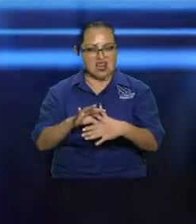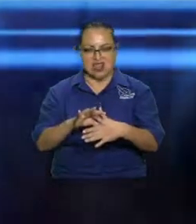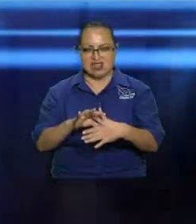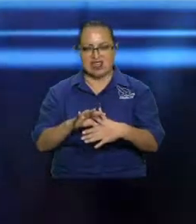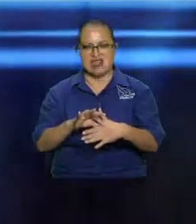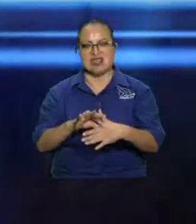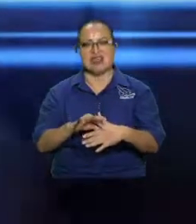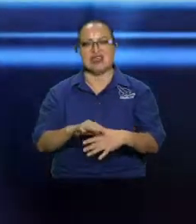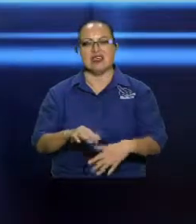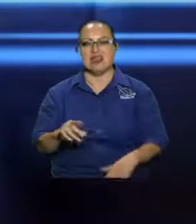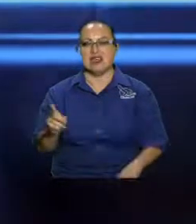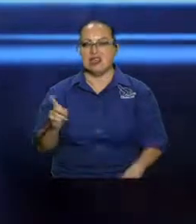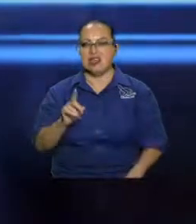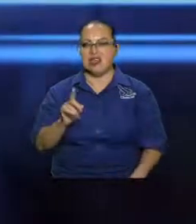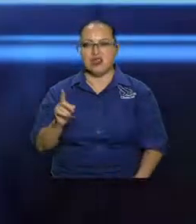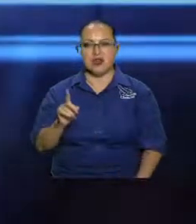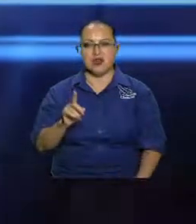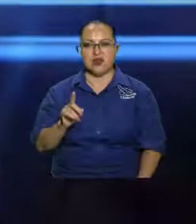No es de rapiña.